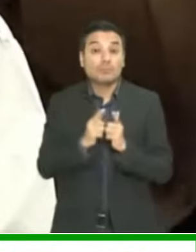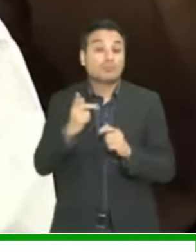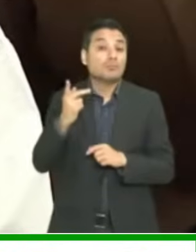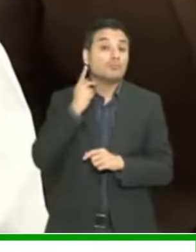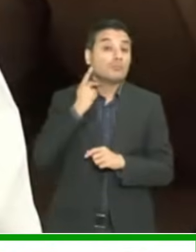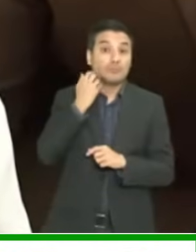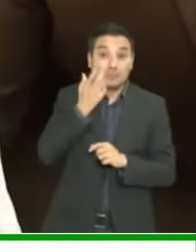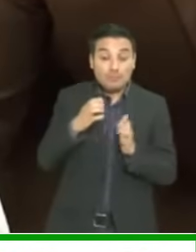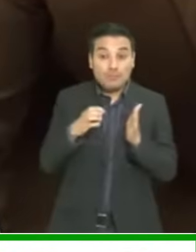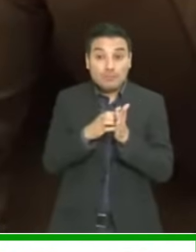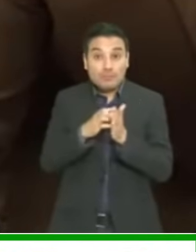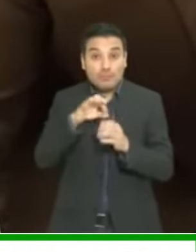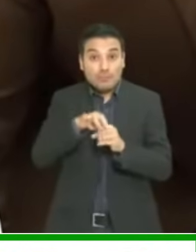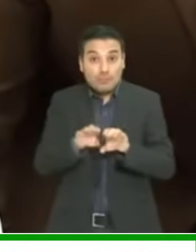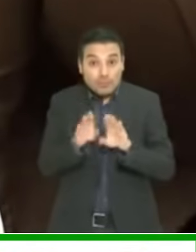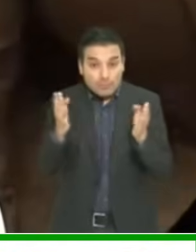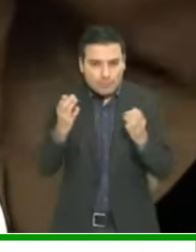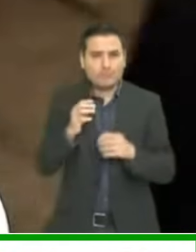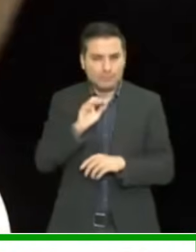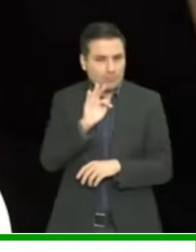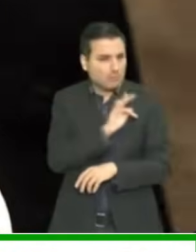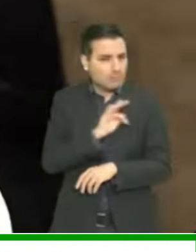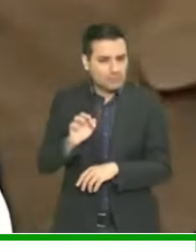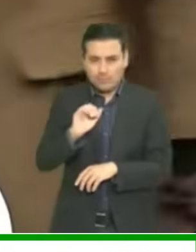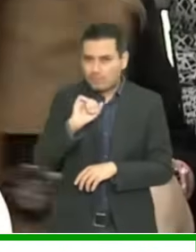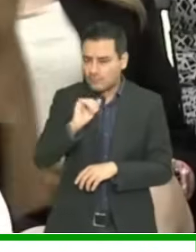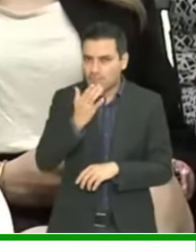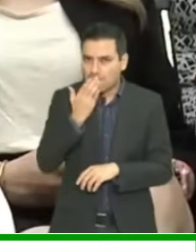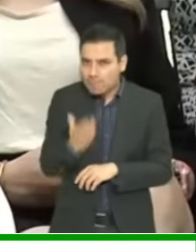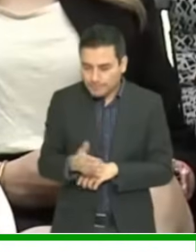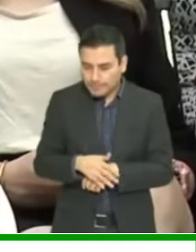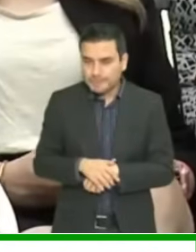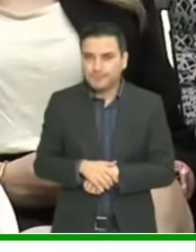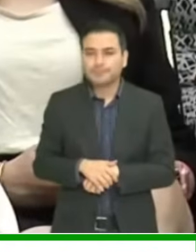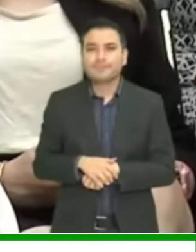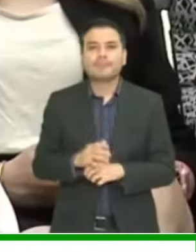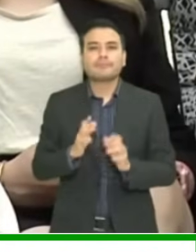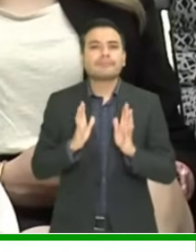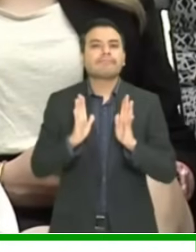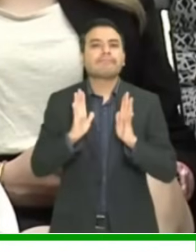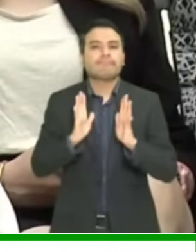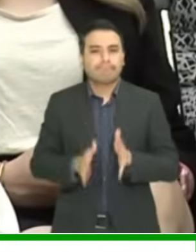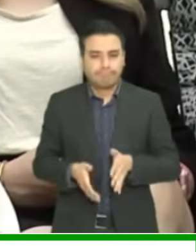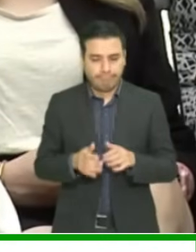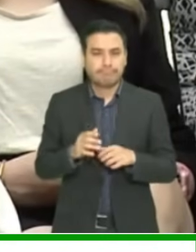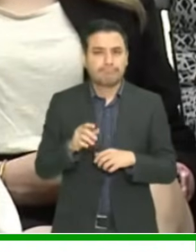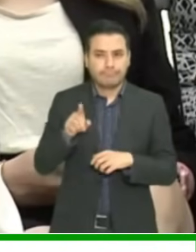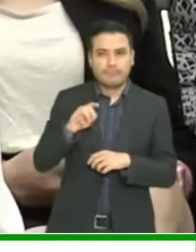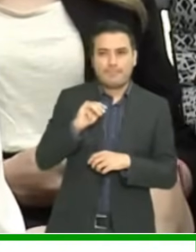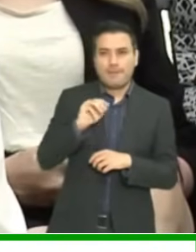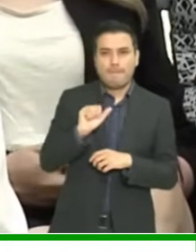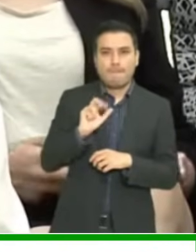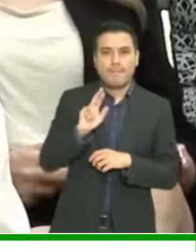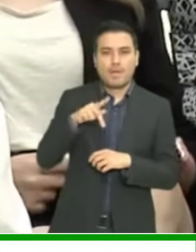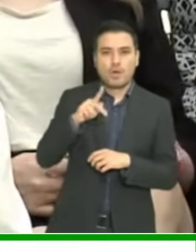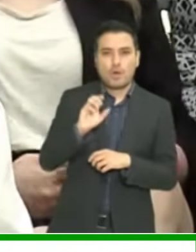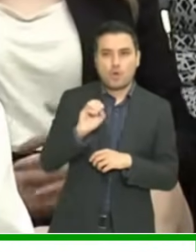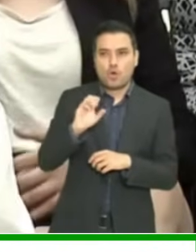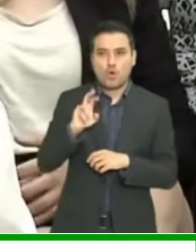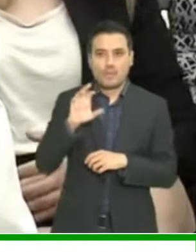me parece que eso es absolutamente pertinente. Se ha señalado que, lo dijo Marco Cortés,